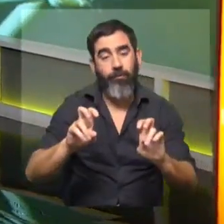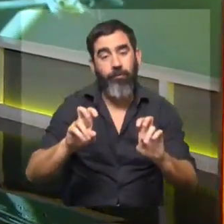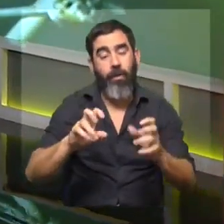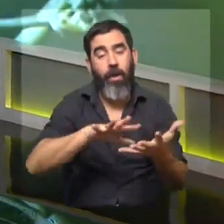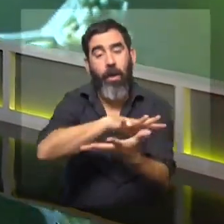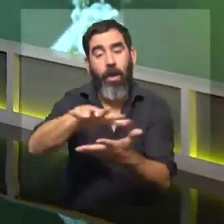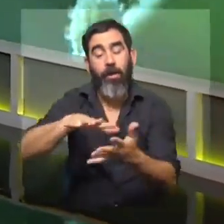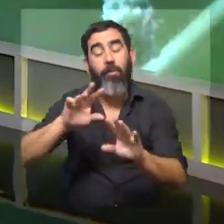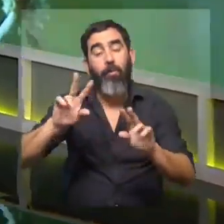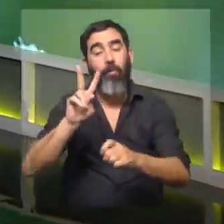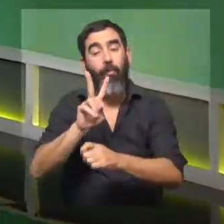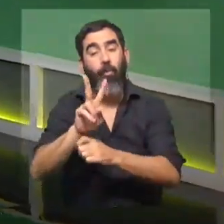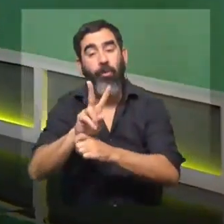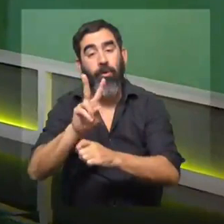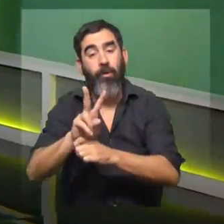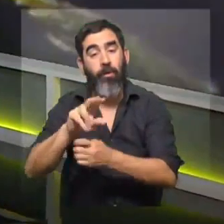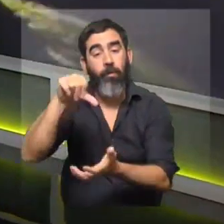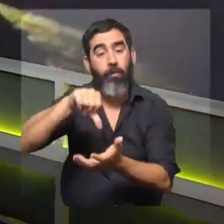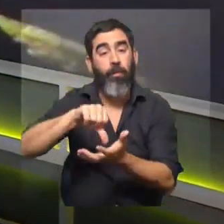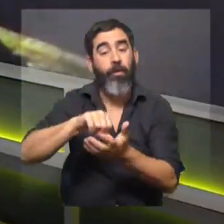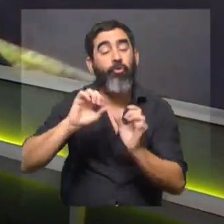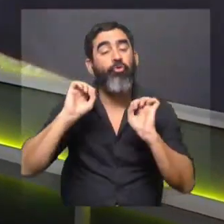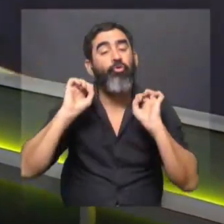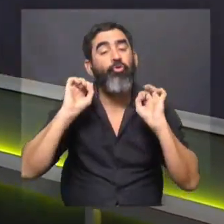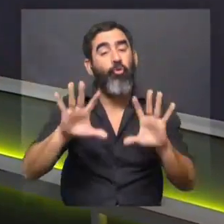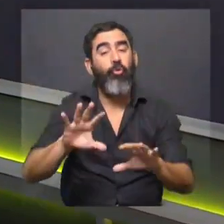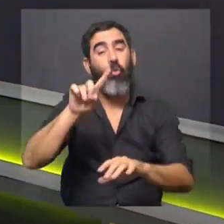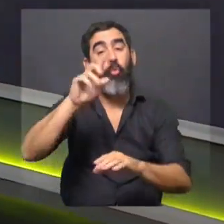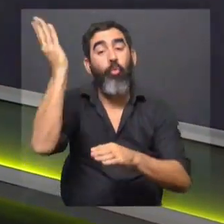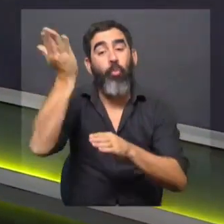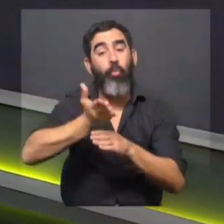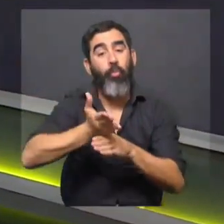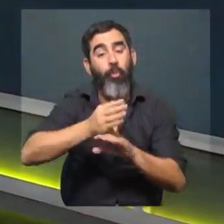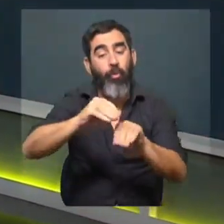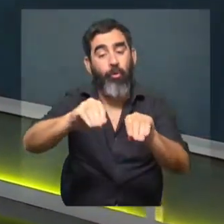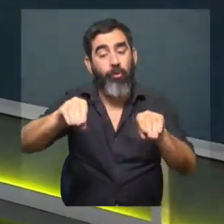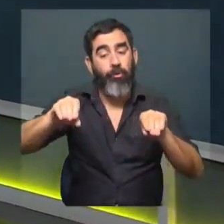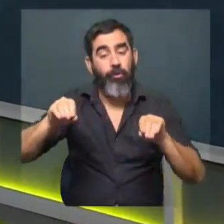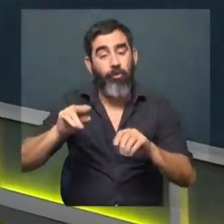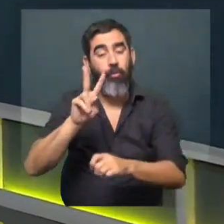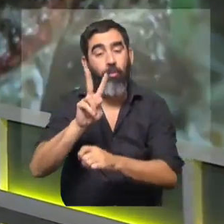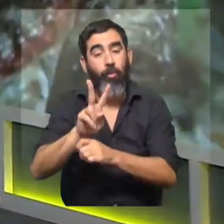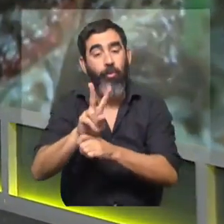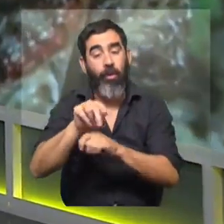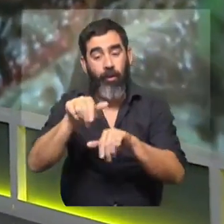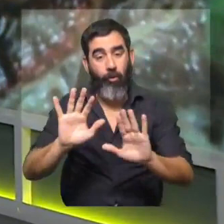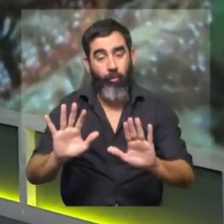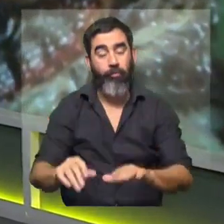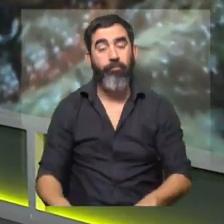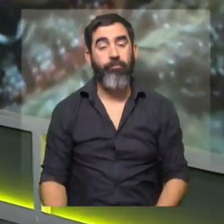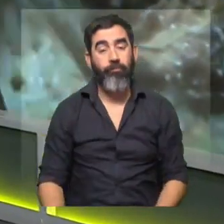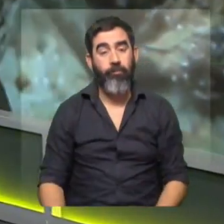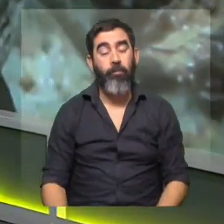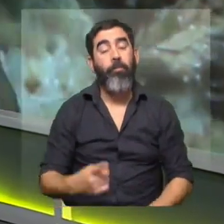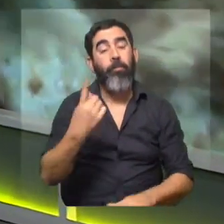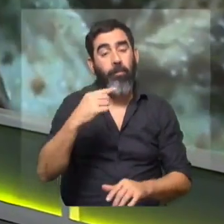áreas protegidas. Nuestro país tiene solamente el 1% de su territorio dentro de ese estatus legal, aunque